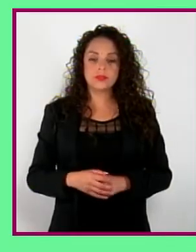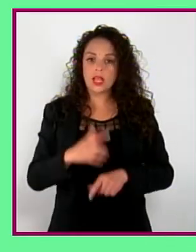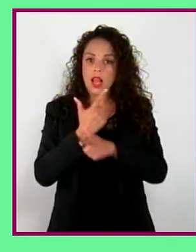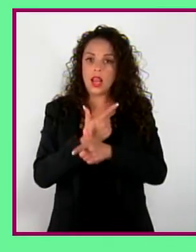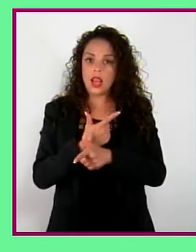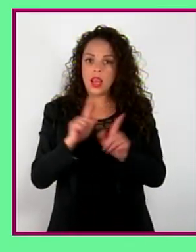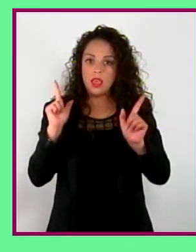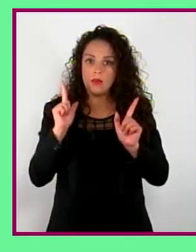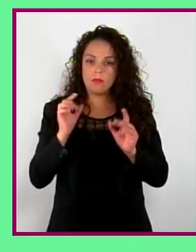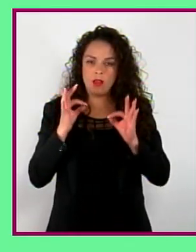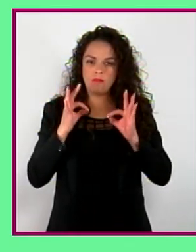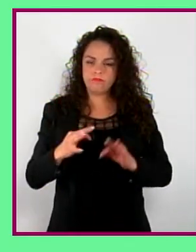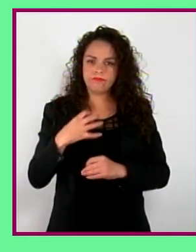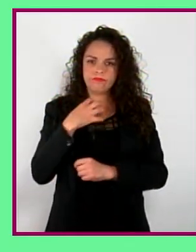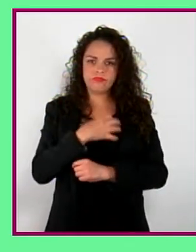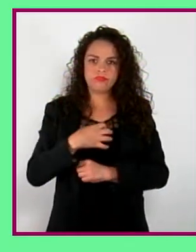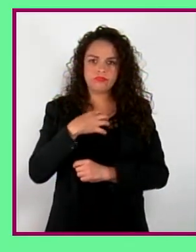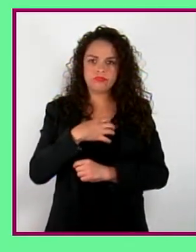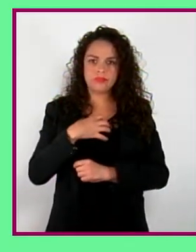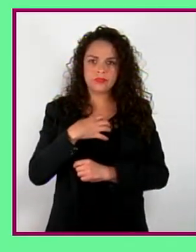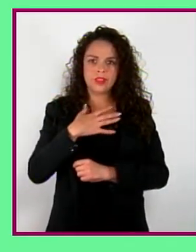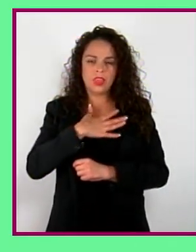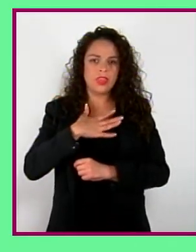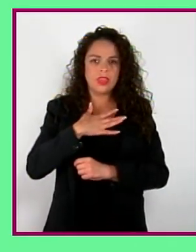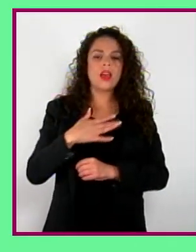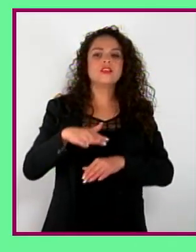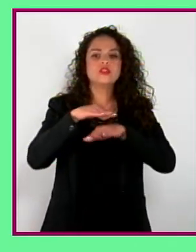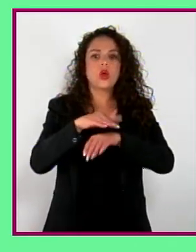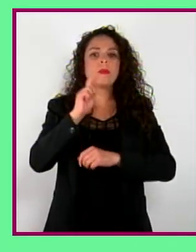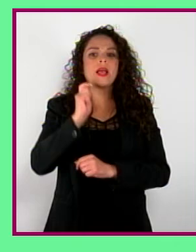libre, placentero e informado de la sexualidad.